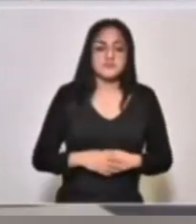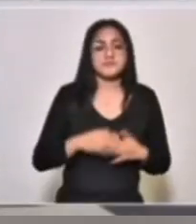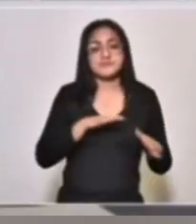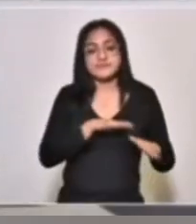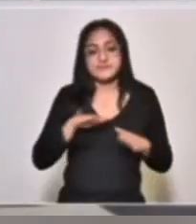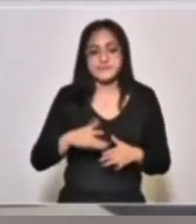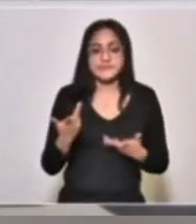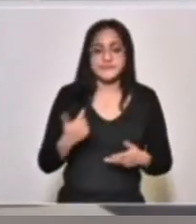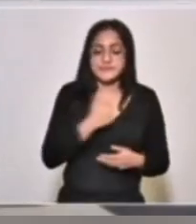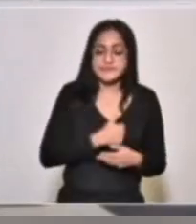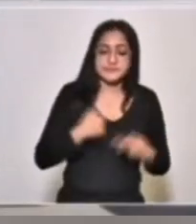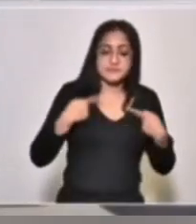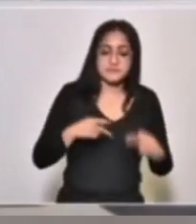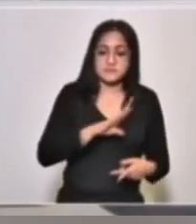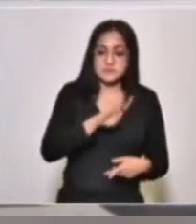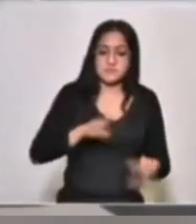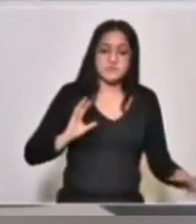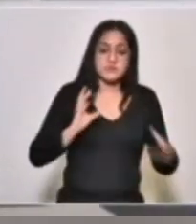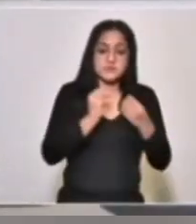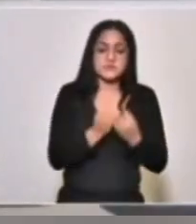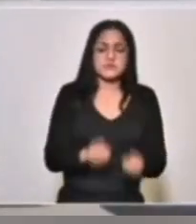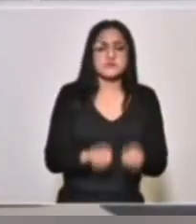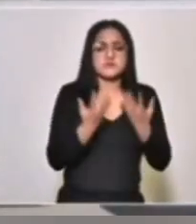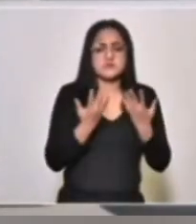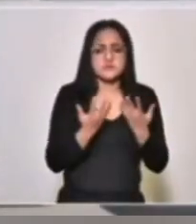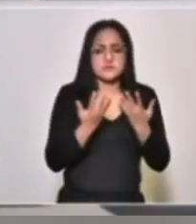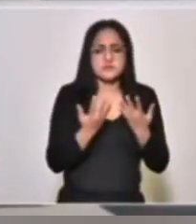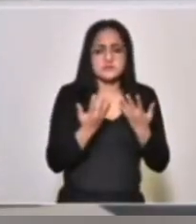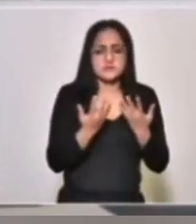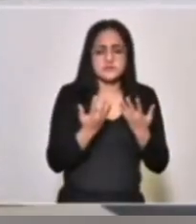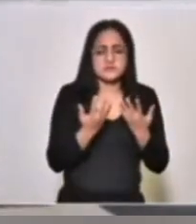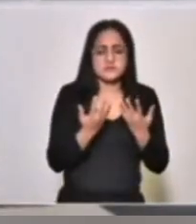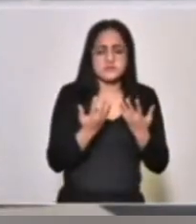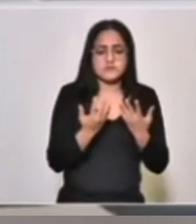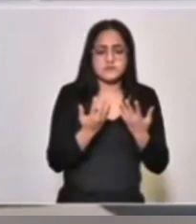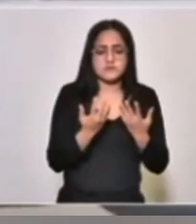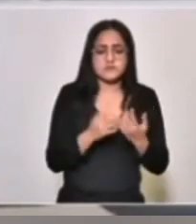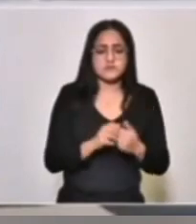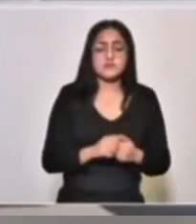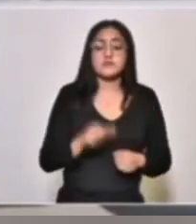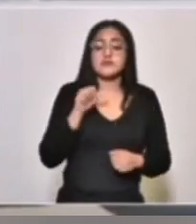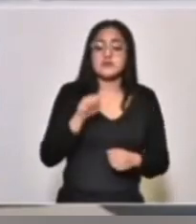hospitalizados. Respecto lamentablemente a las defunciones, tenemos un acumulado de